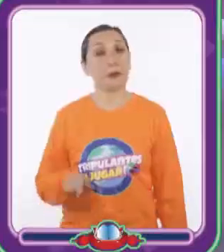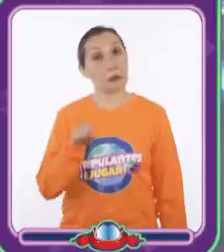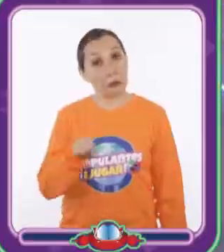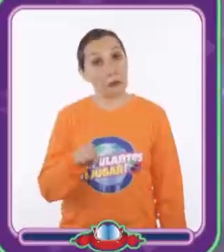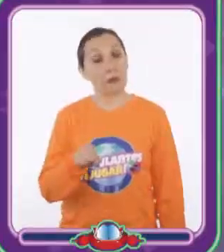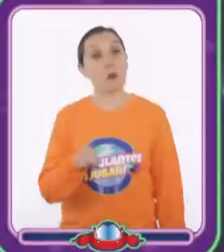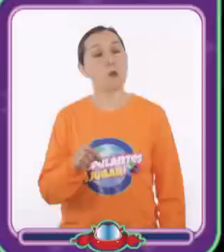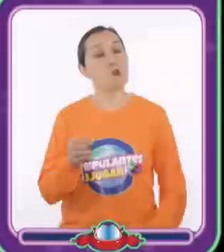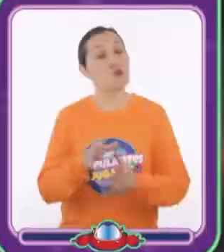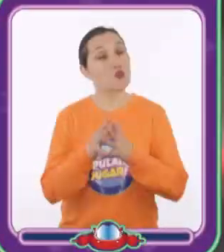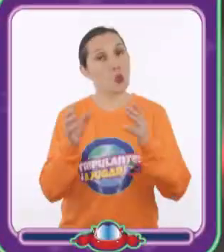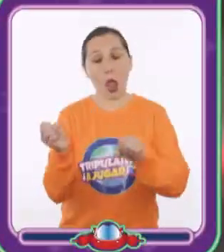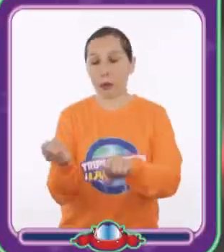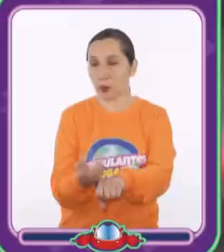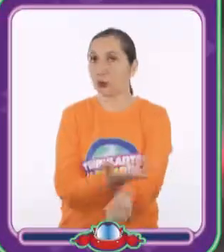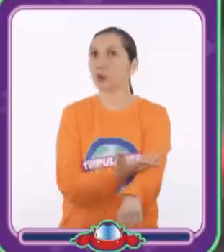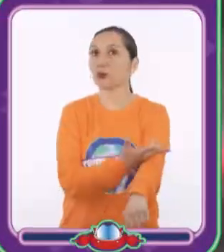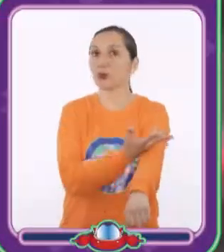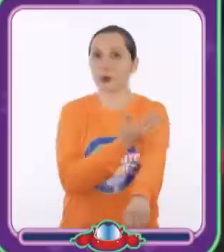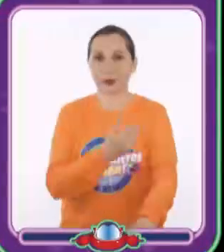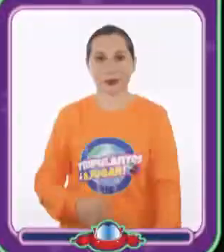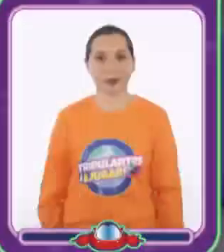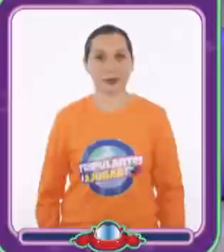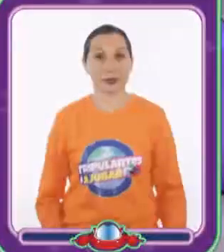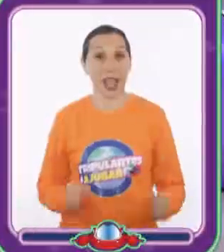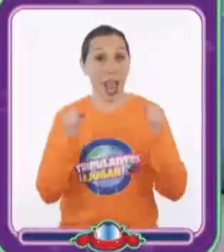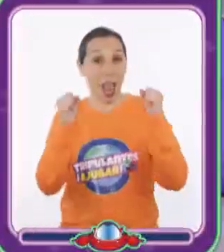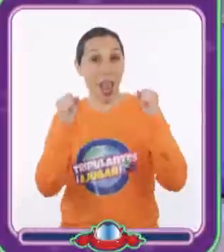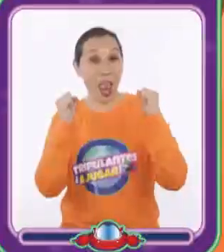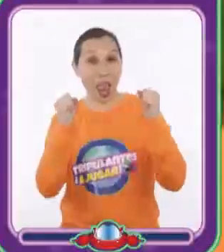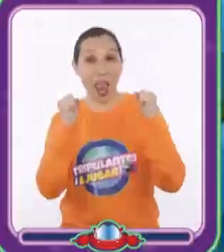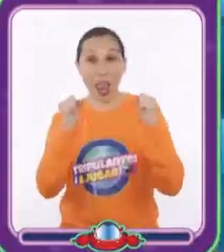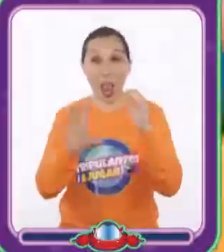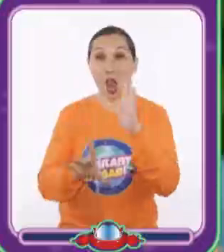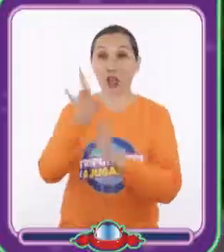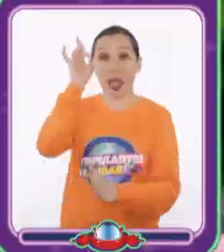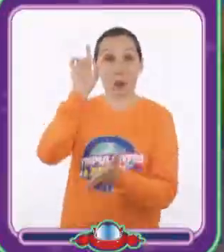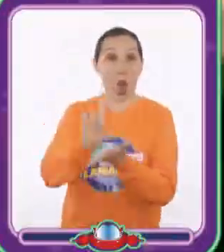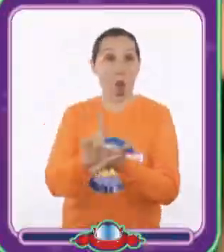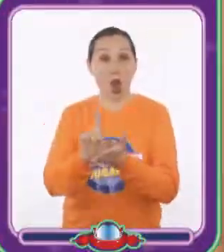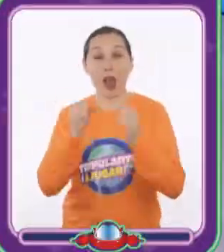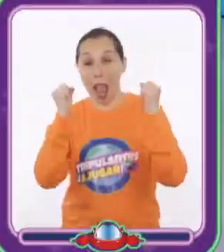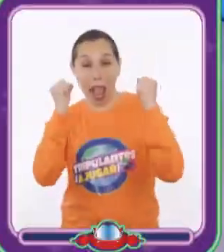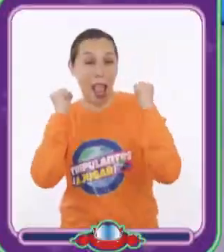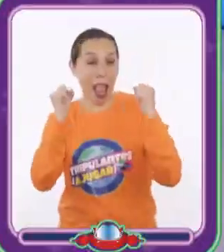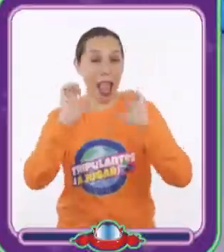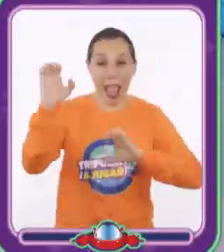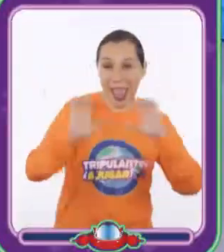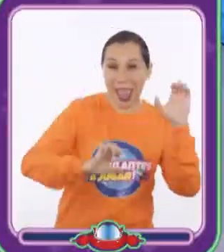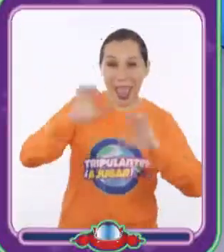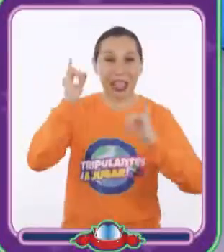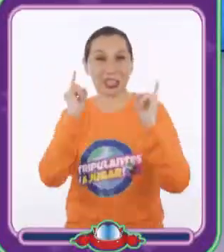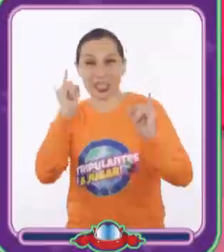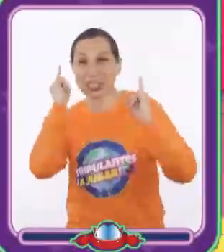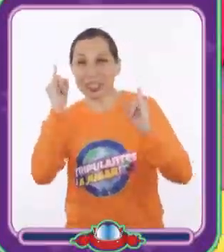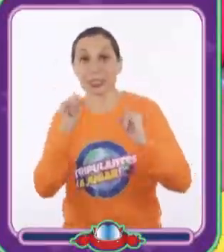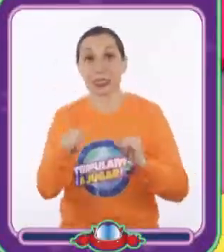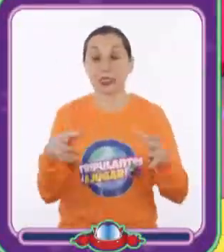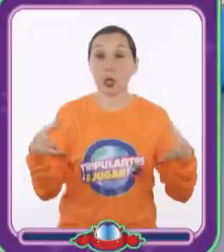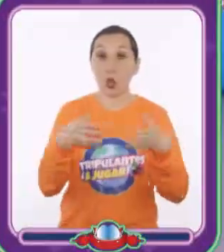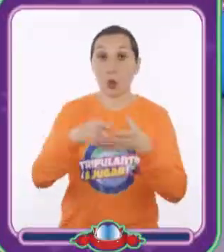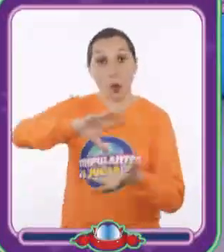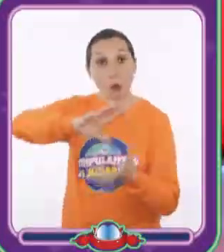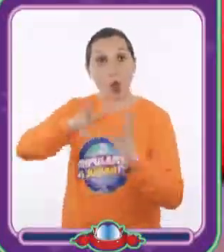Me pareció muy emocionante. ¡Es nuestro destino! ¡Lo encontraron,